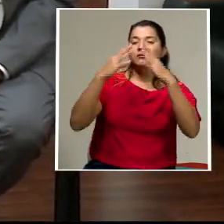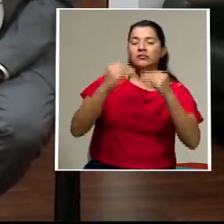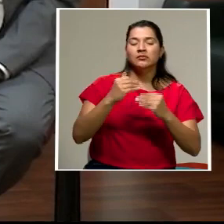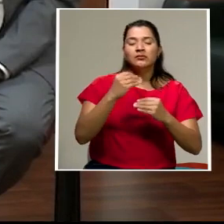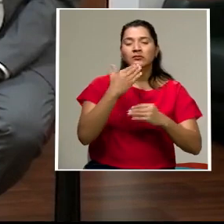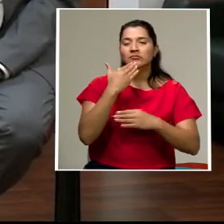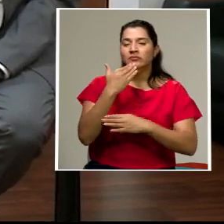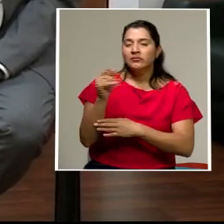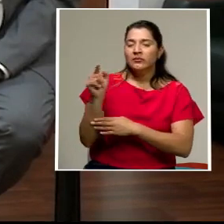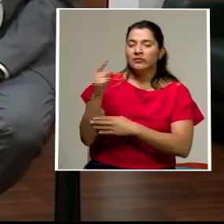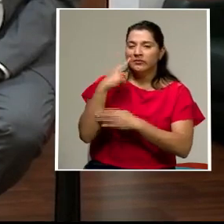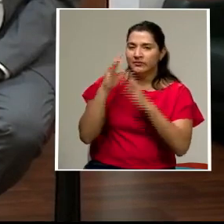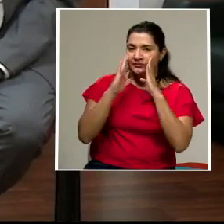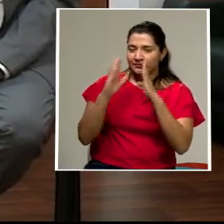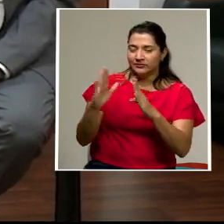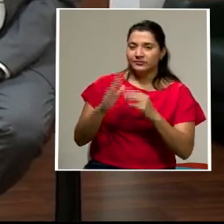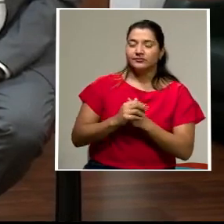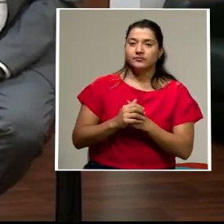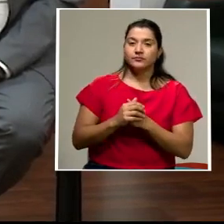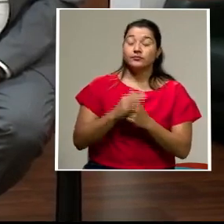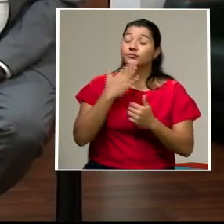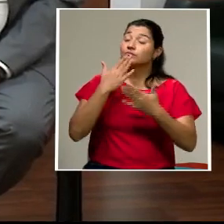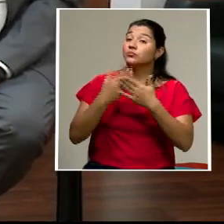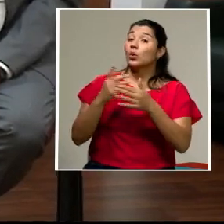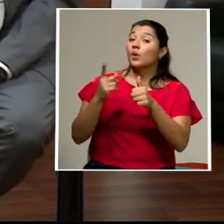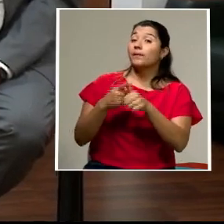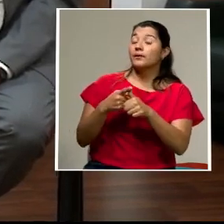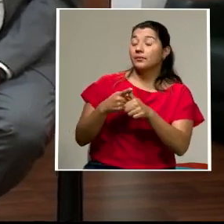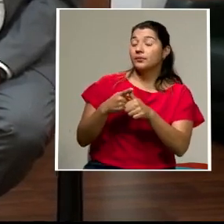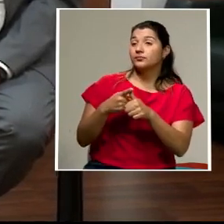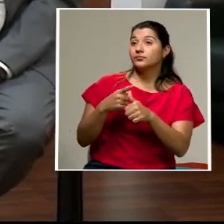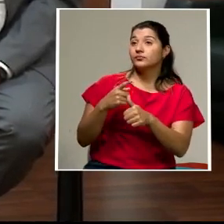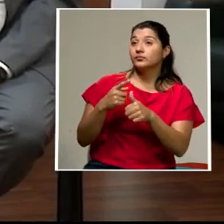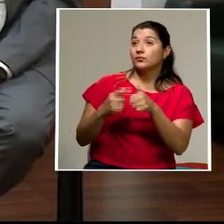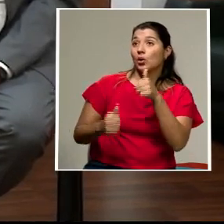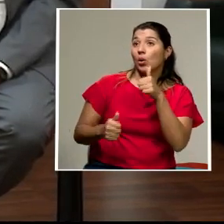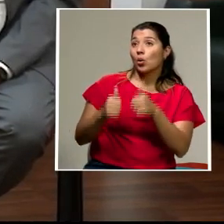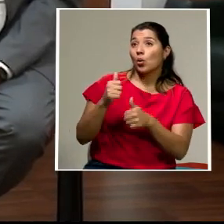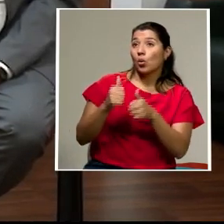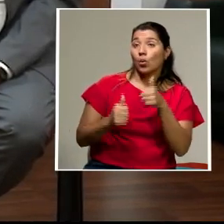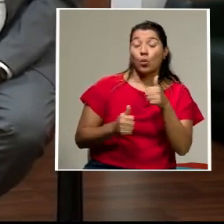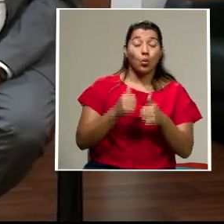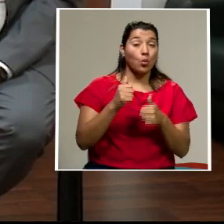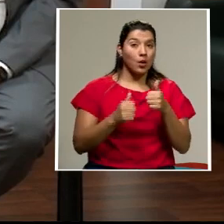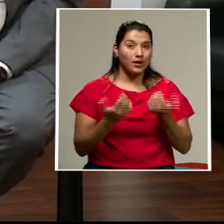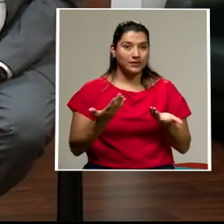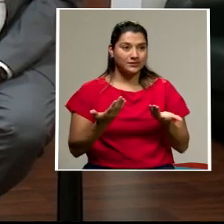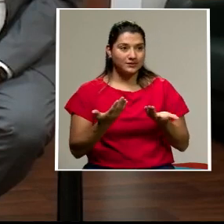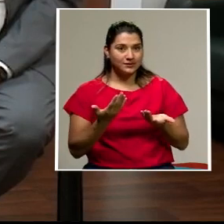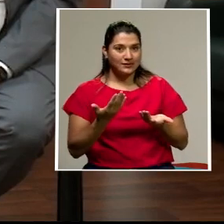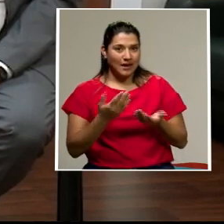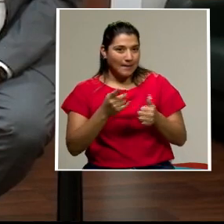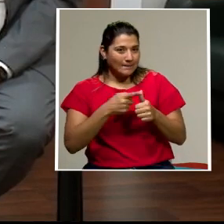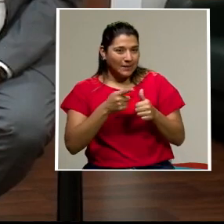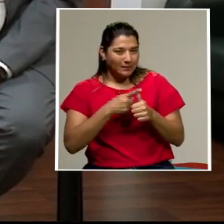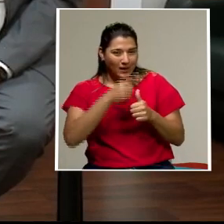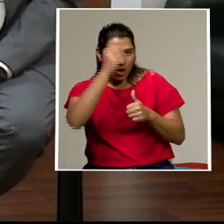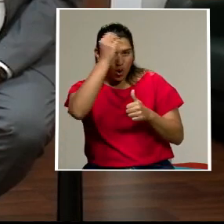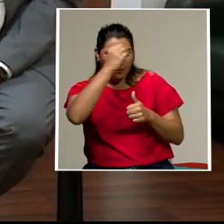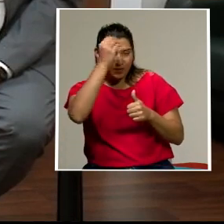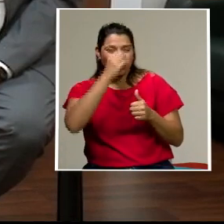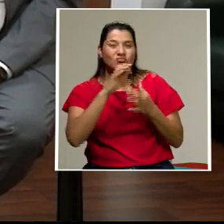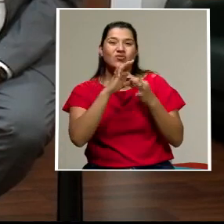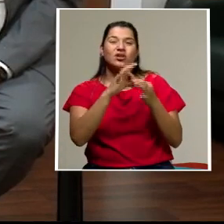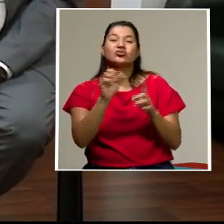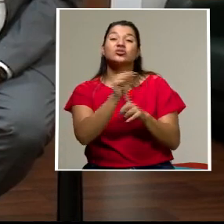por atendernos. Y bueno, lo primero es, ¿cuáles son las primeras reacciones, valga la redundancia, de la situación que se dio